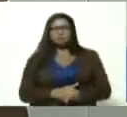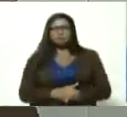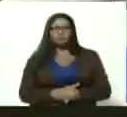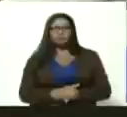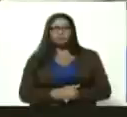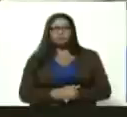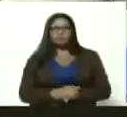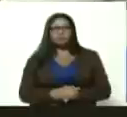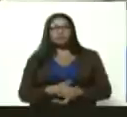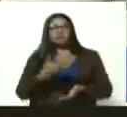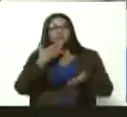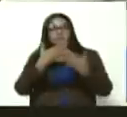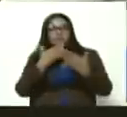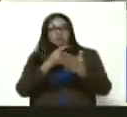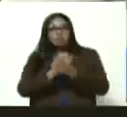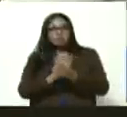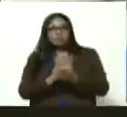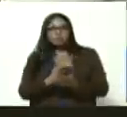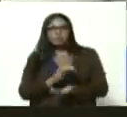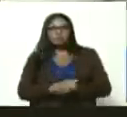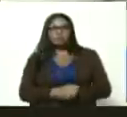gracias a cumbrero